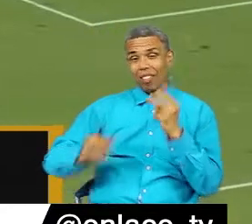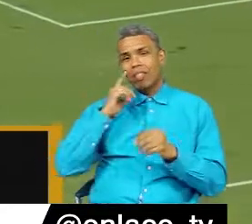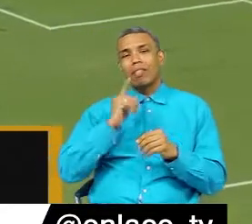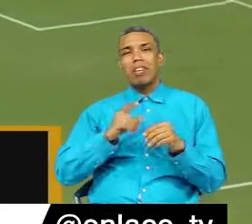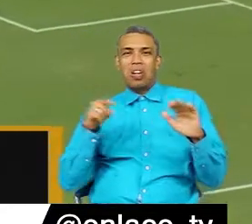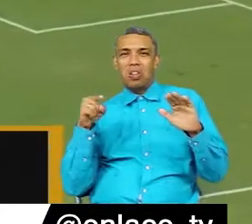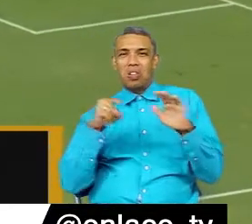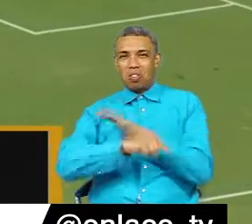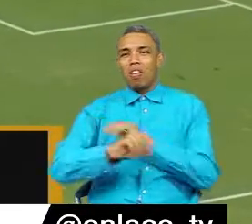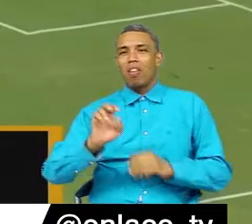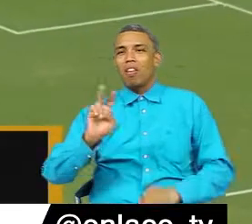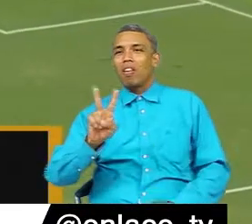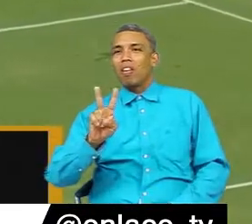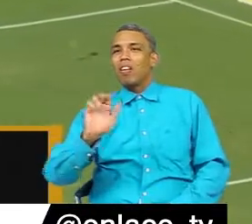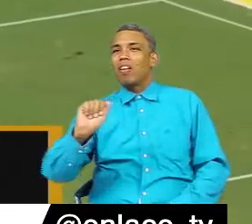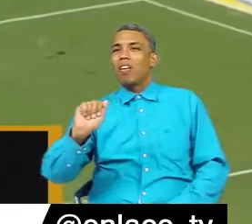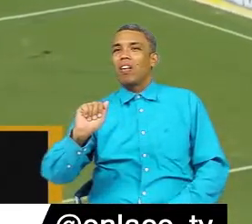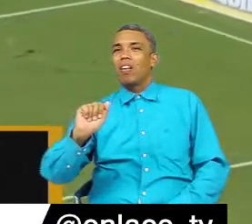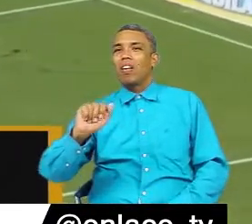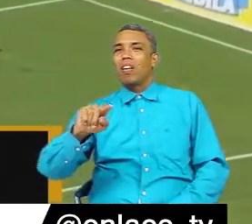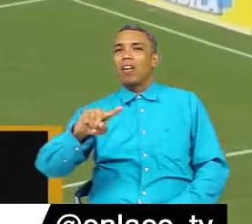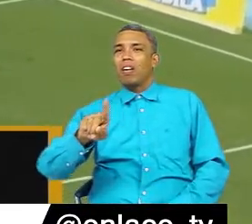afición aurinegra.